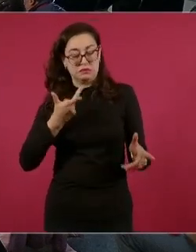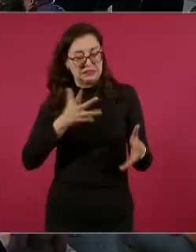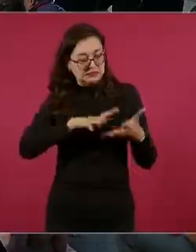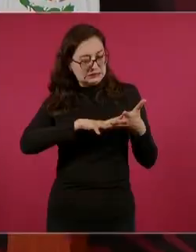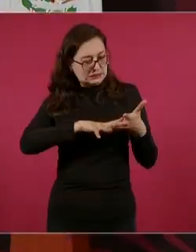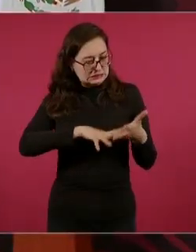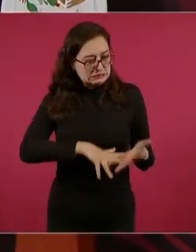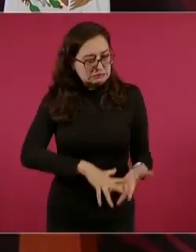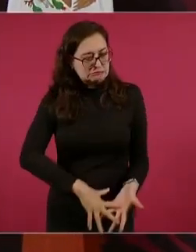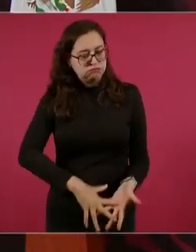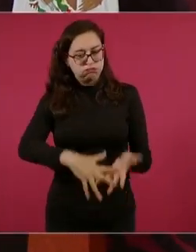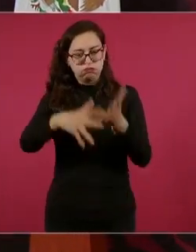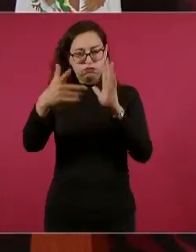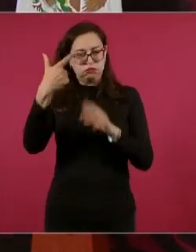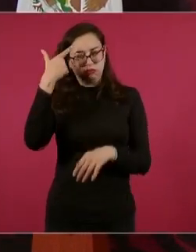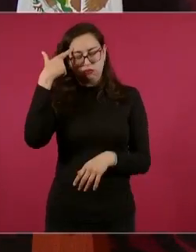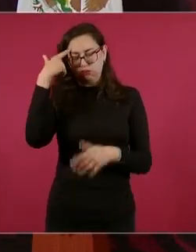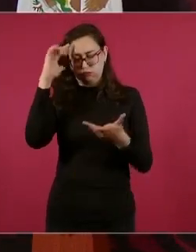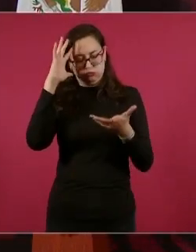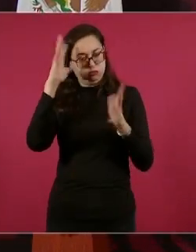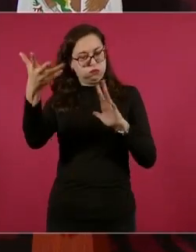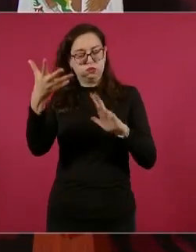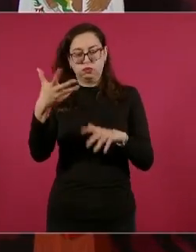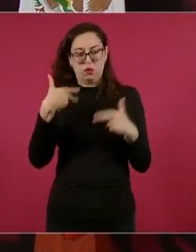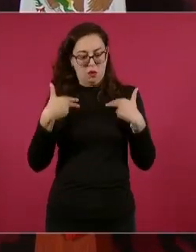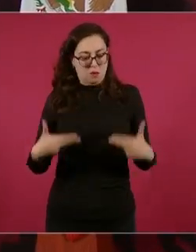irracional e inhumana.